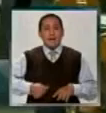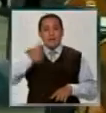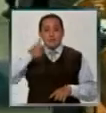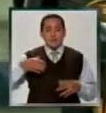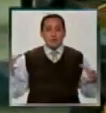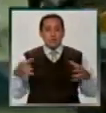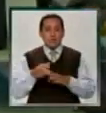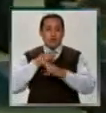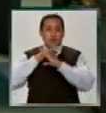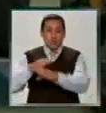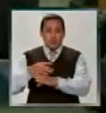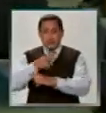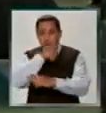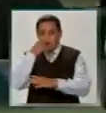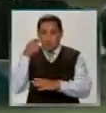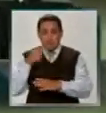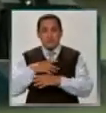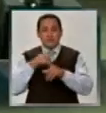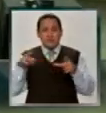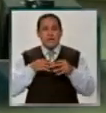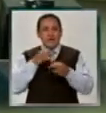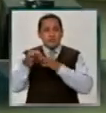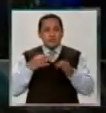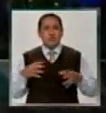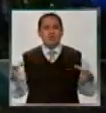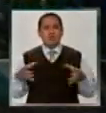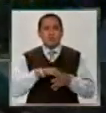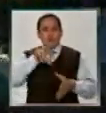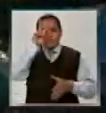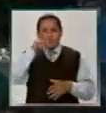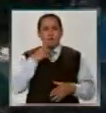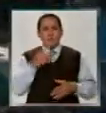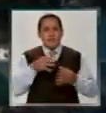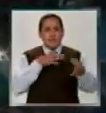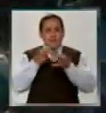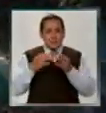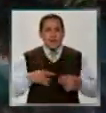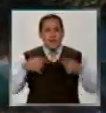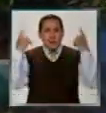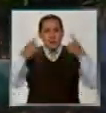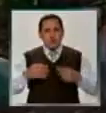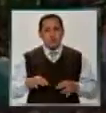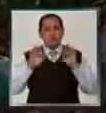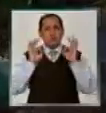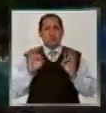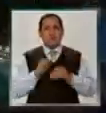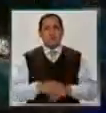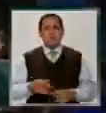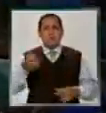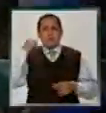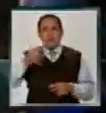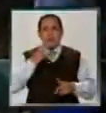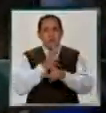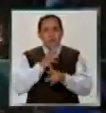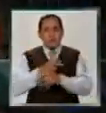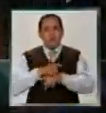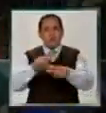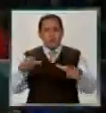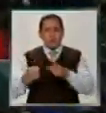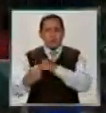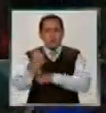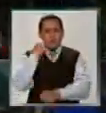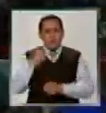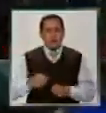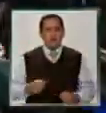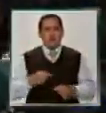DEVIDA, Ricardo Soberón, habló de la política antidrogas del país, que plantea objetivos muy puntuales para afrontar de manera enérgica el